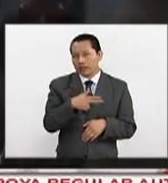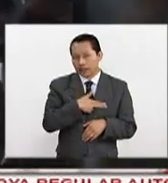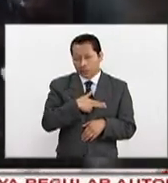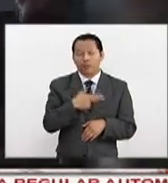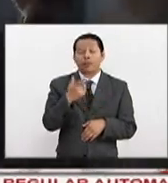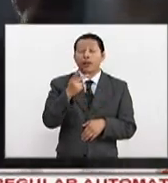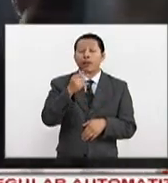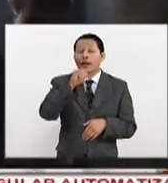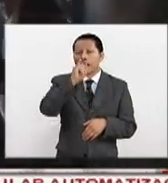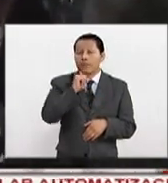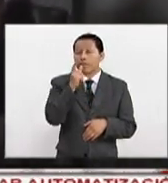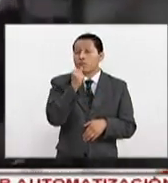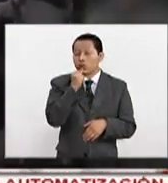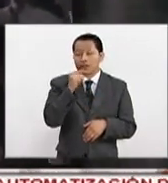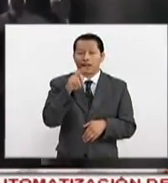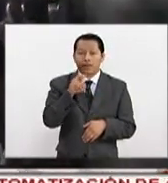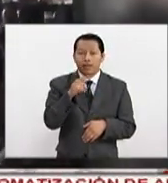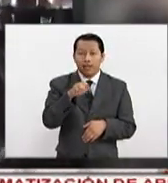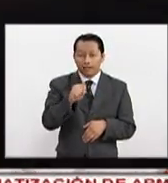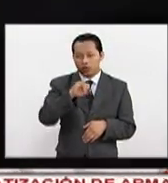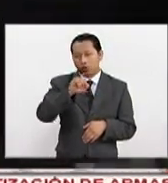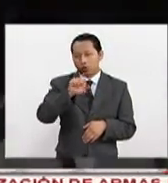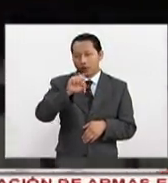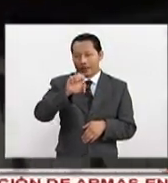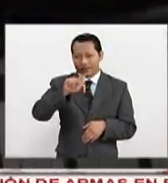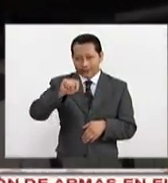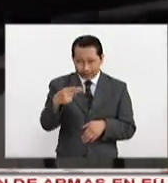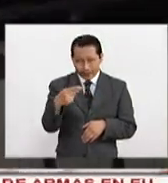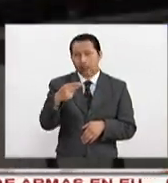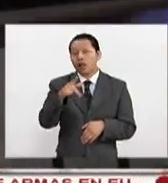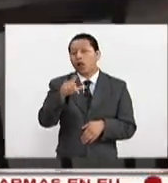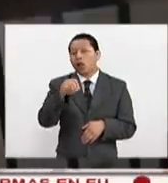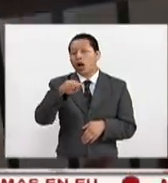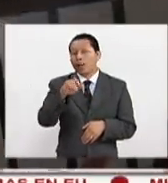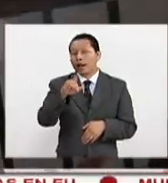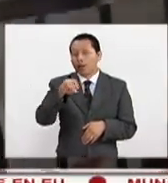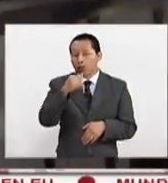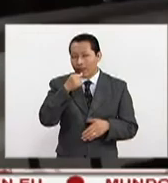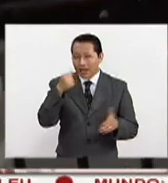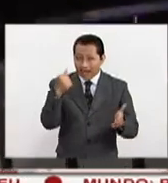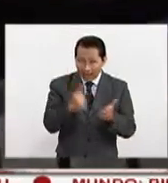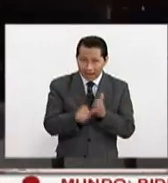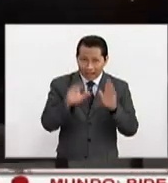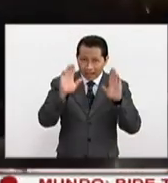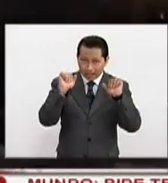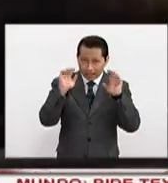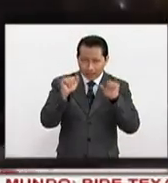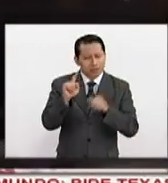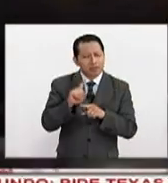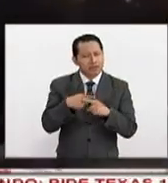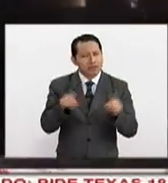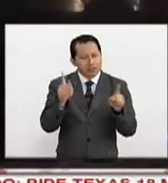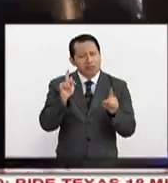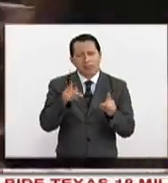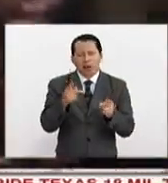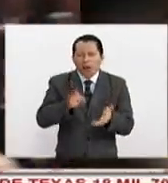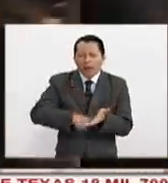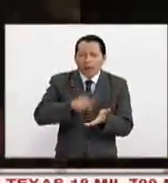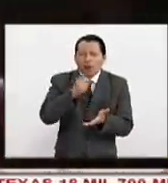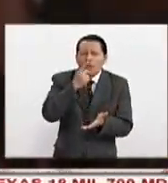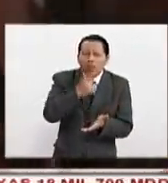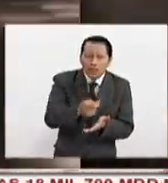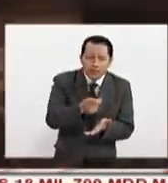de la policía de Las Vegas, Joseph Lombardo, dijo que no era una carta de despedida, sin embargo, se negó a revelar el